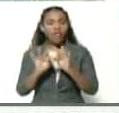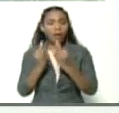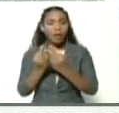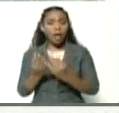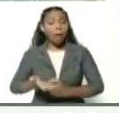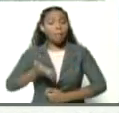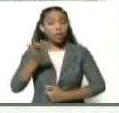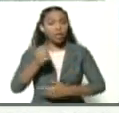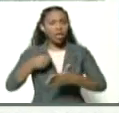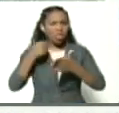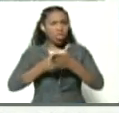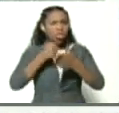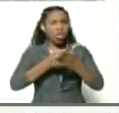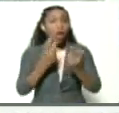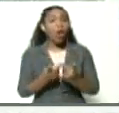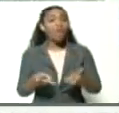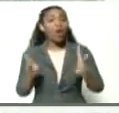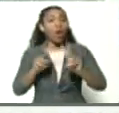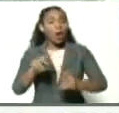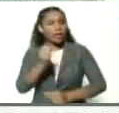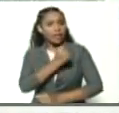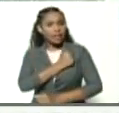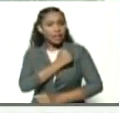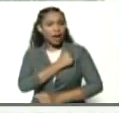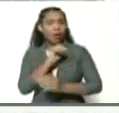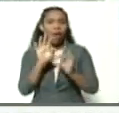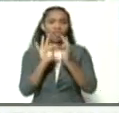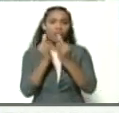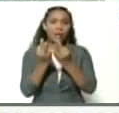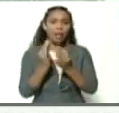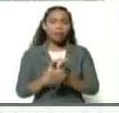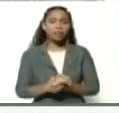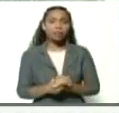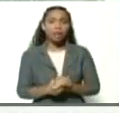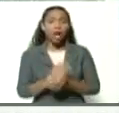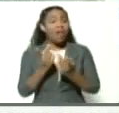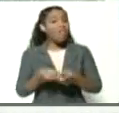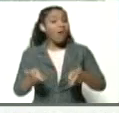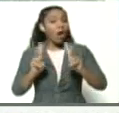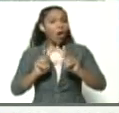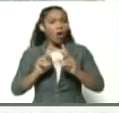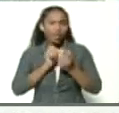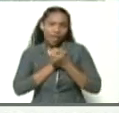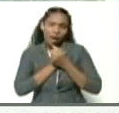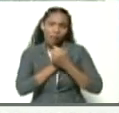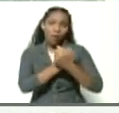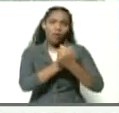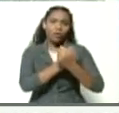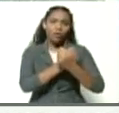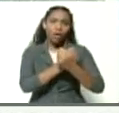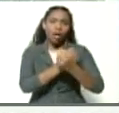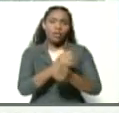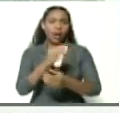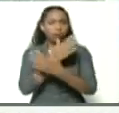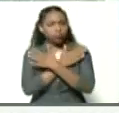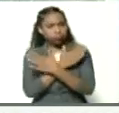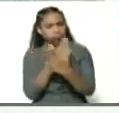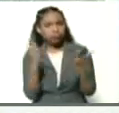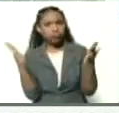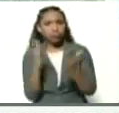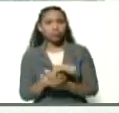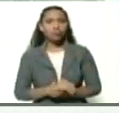Importante insistir en los valores cristianos de la familia, los valores del amor, de la